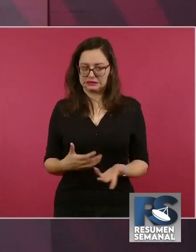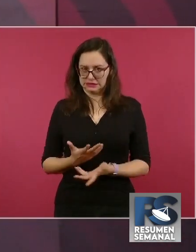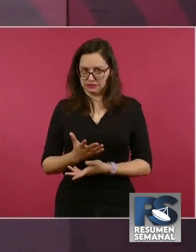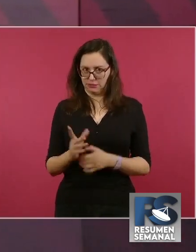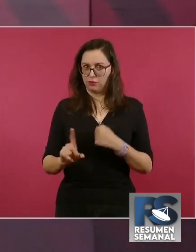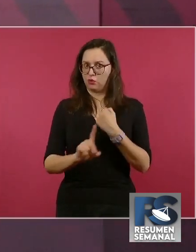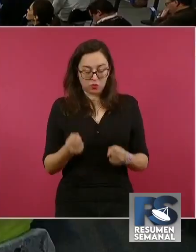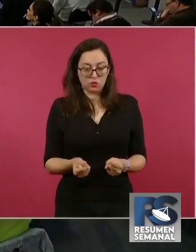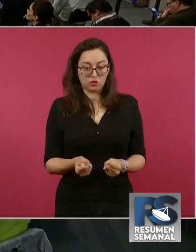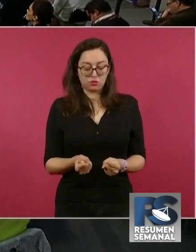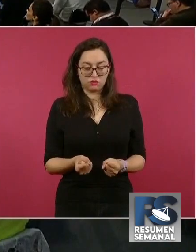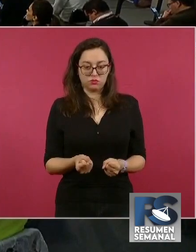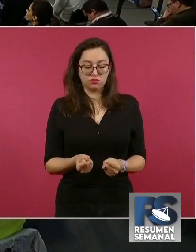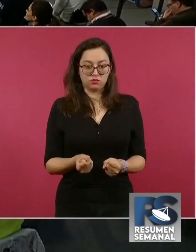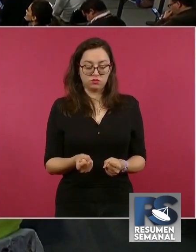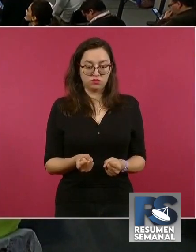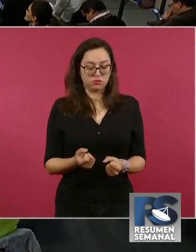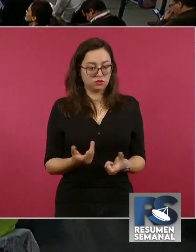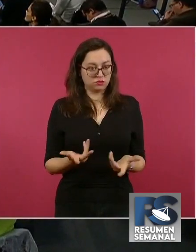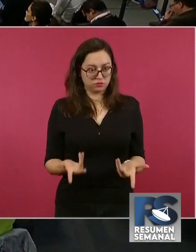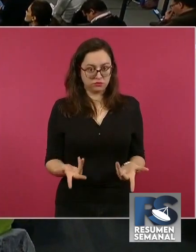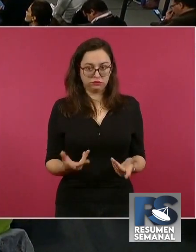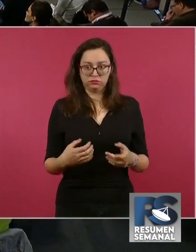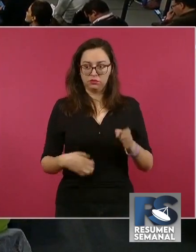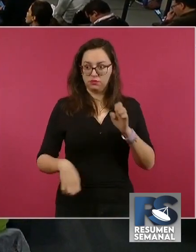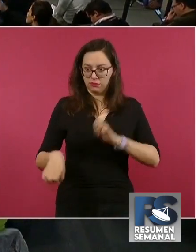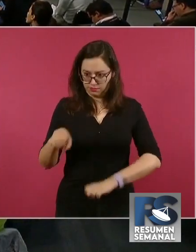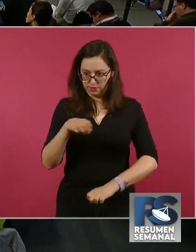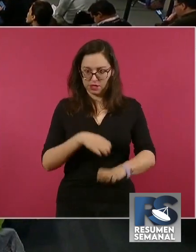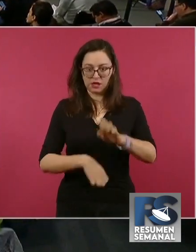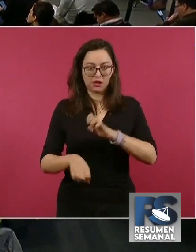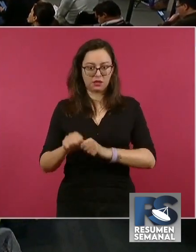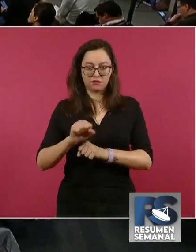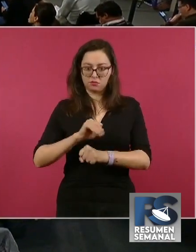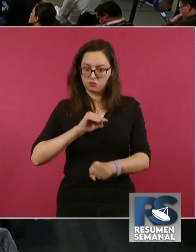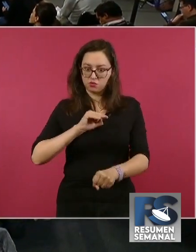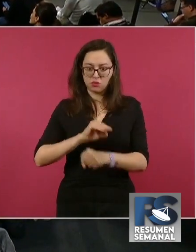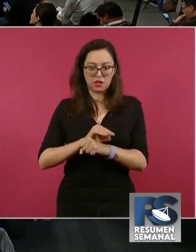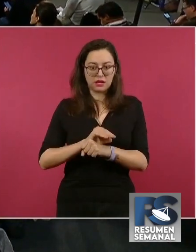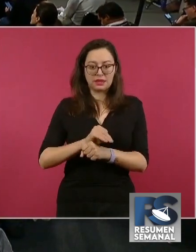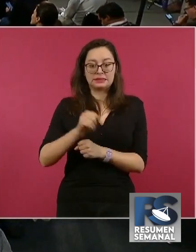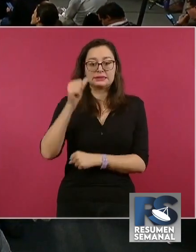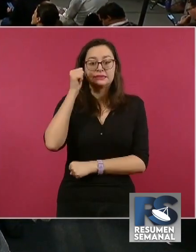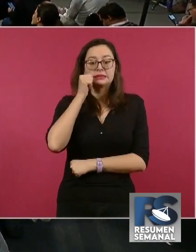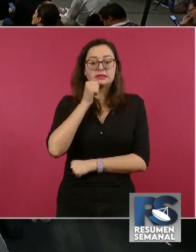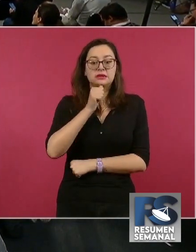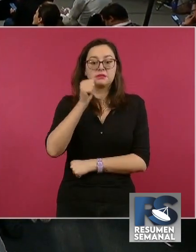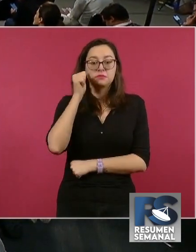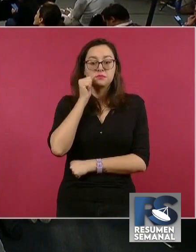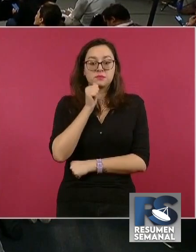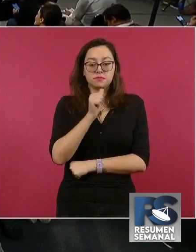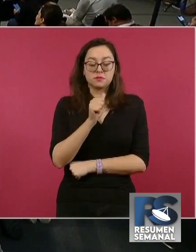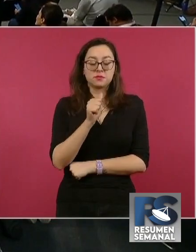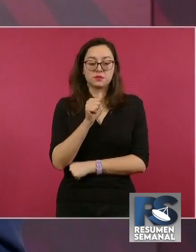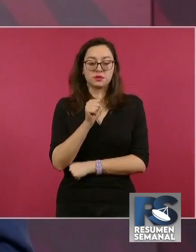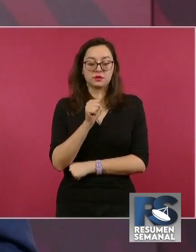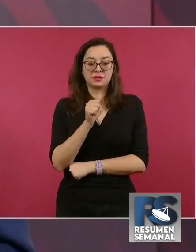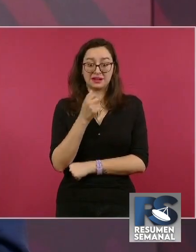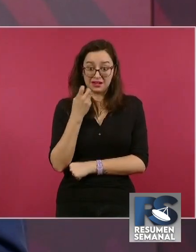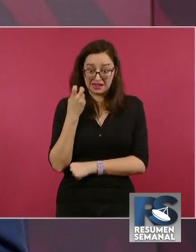y esperita reiteró que México tiene una amplia e importante tradición en cuanto a la protección a perseguidos y al derecho de asilo